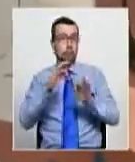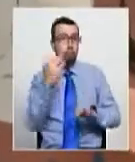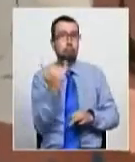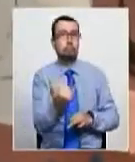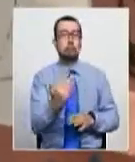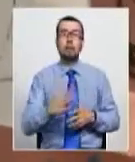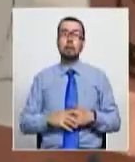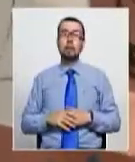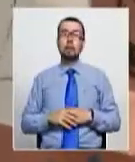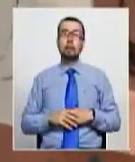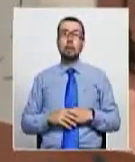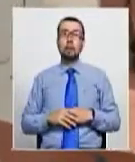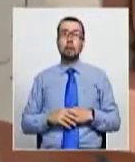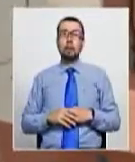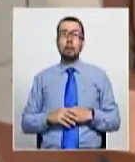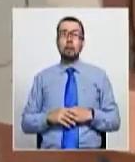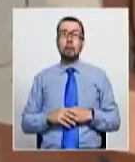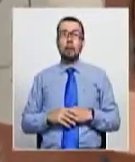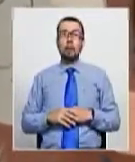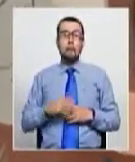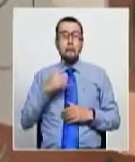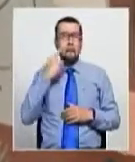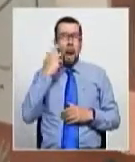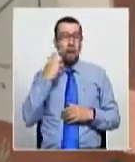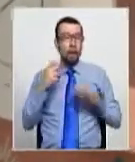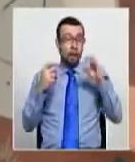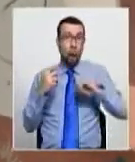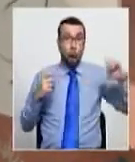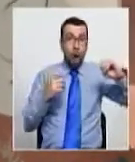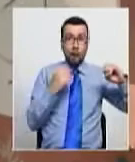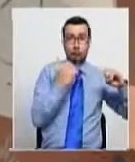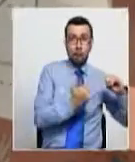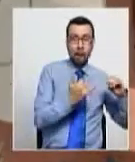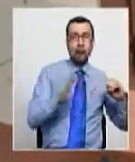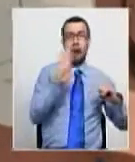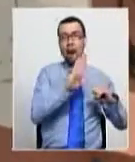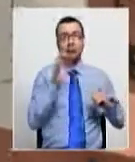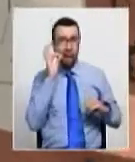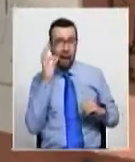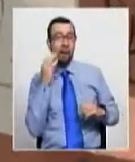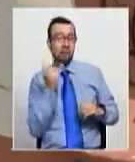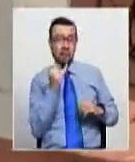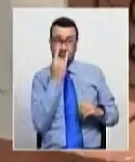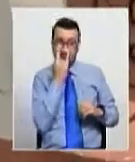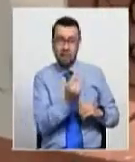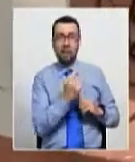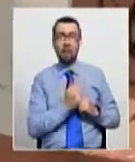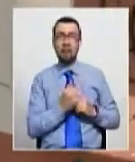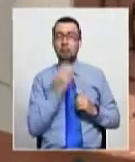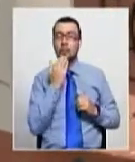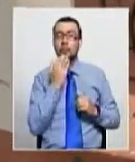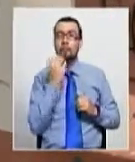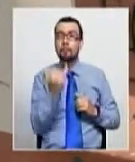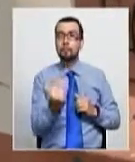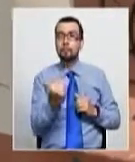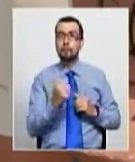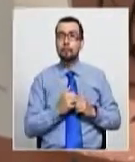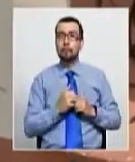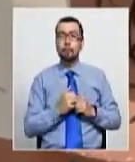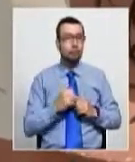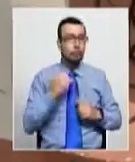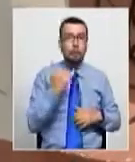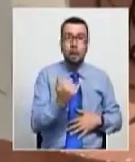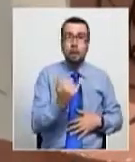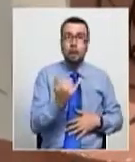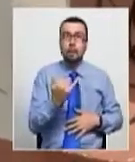más para la zona el occidente para estar una el 'cafetero' y más cuando los campesinos